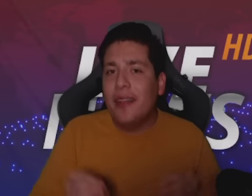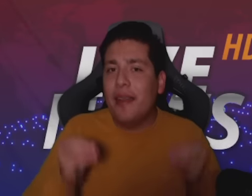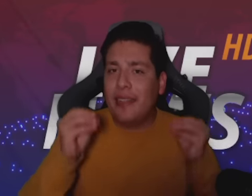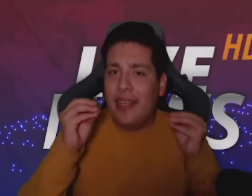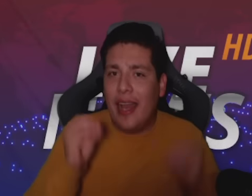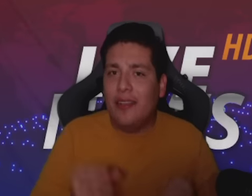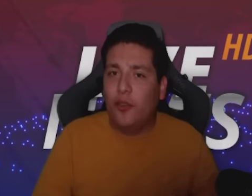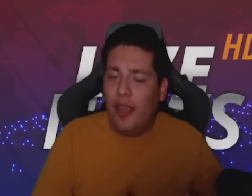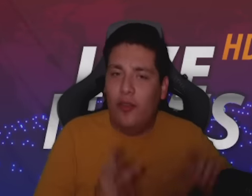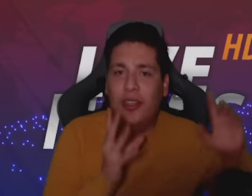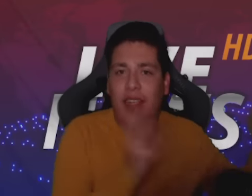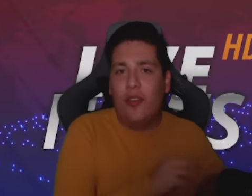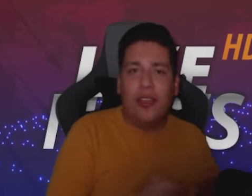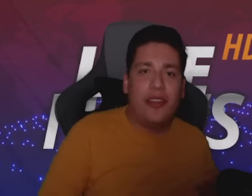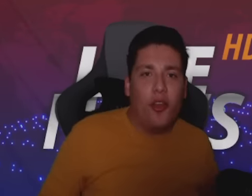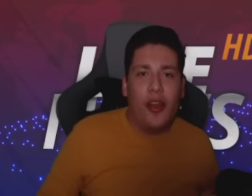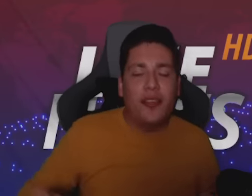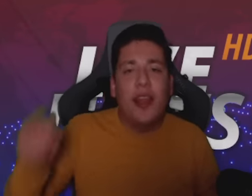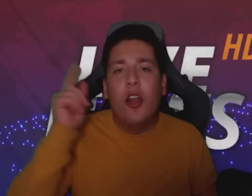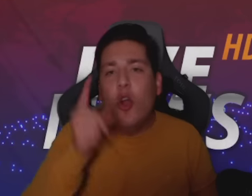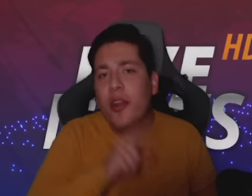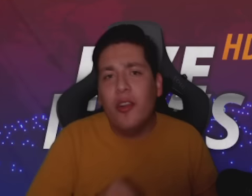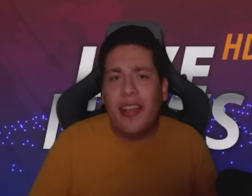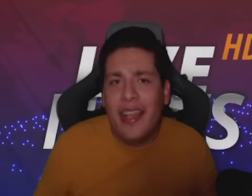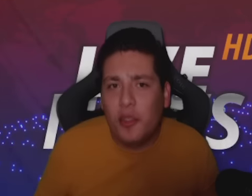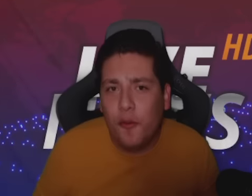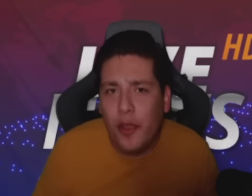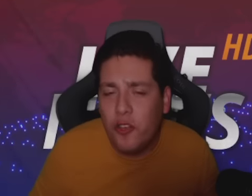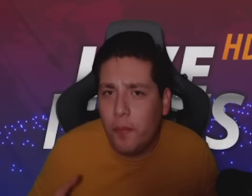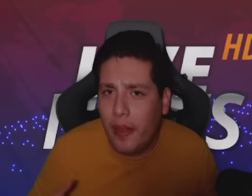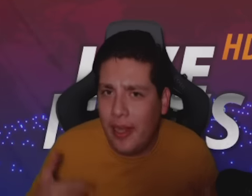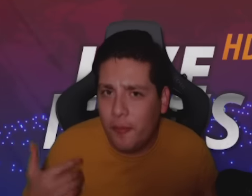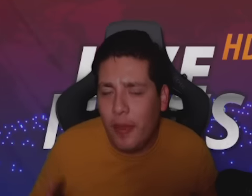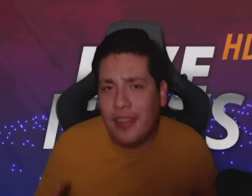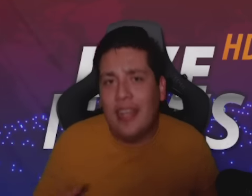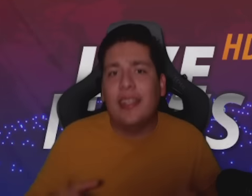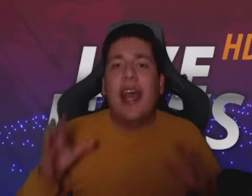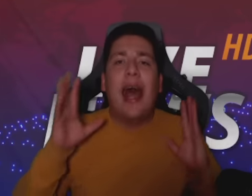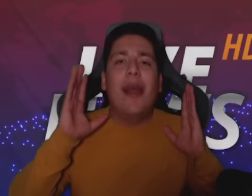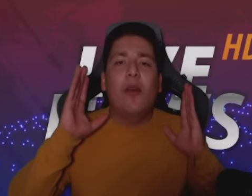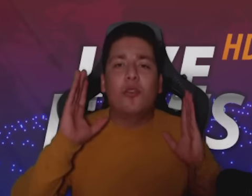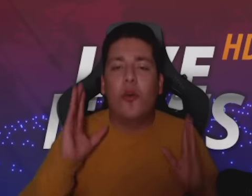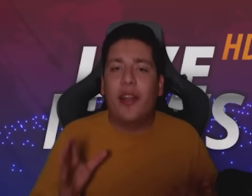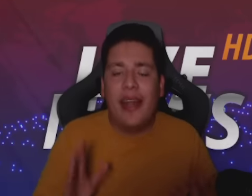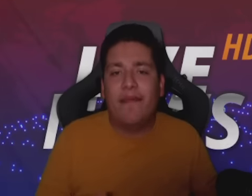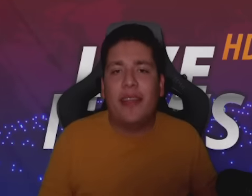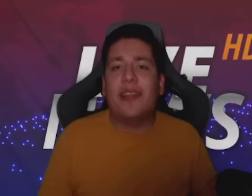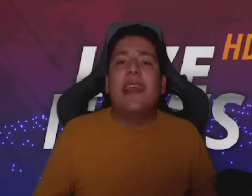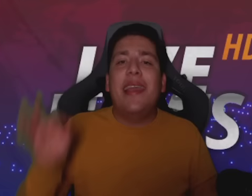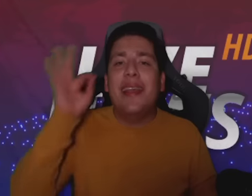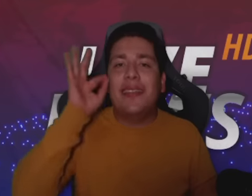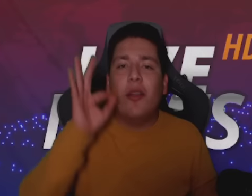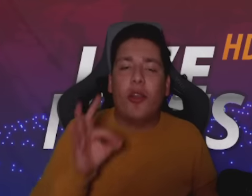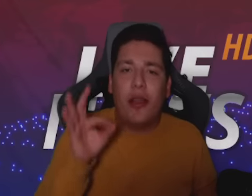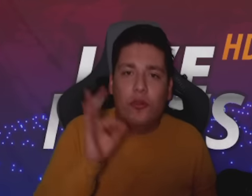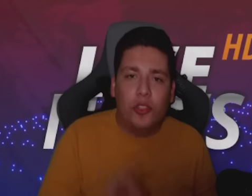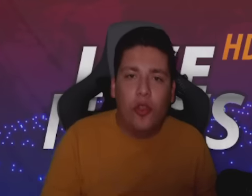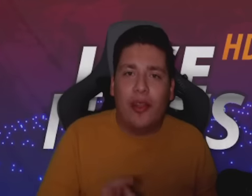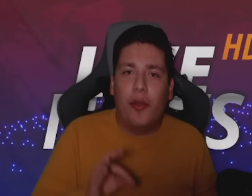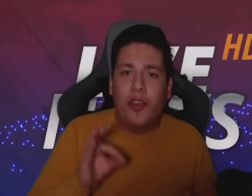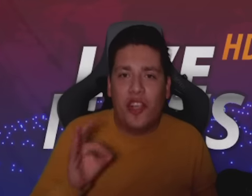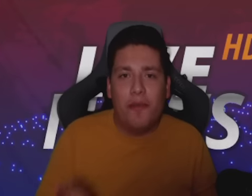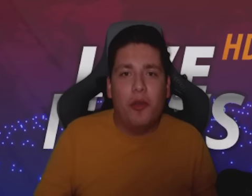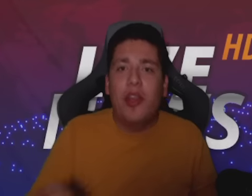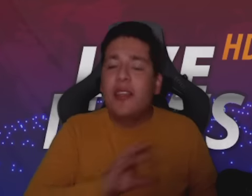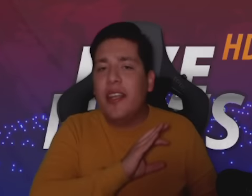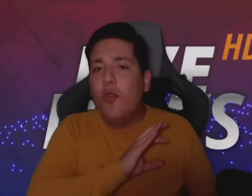este mezquinazo que en los sexenios anteriores lo único que hizo fue chupar las patas a los gobernantes Y es que lo que anunció